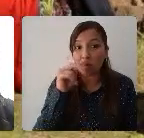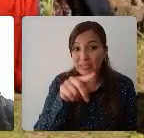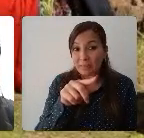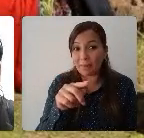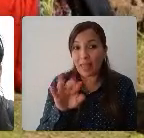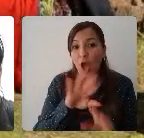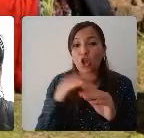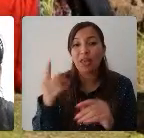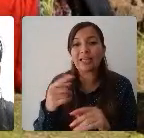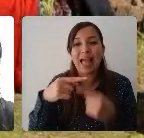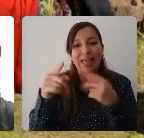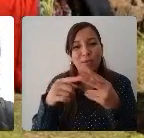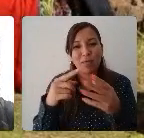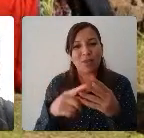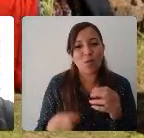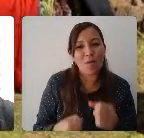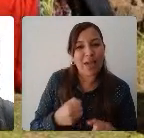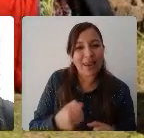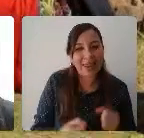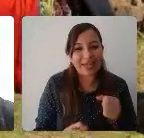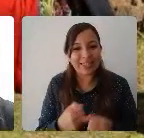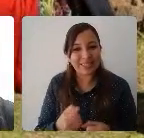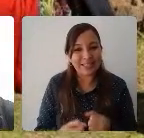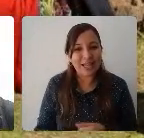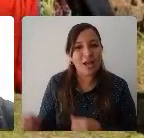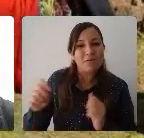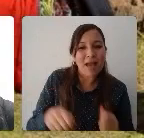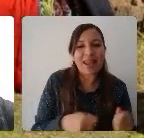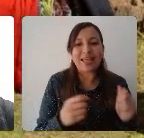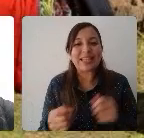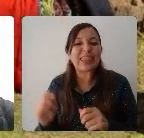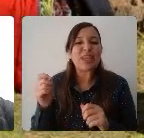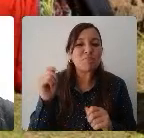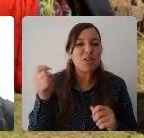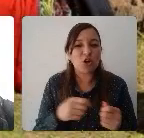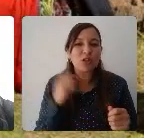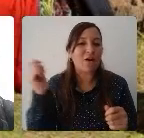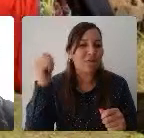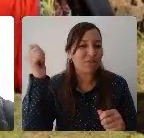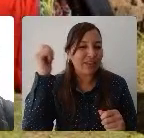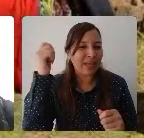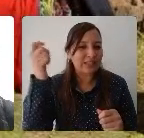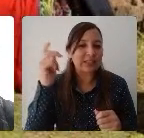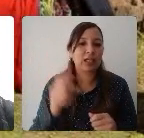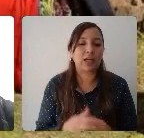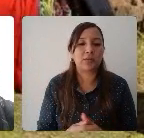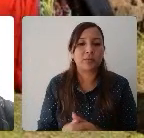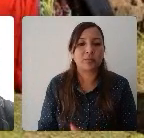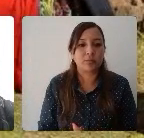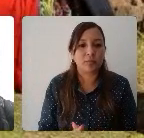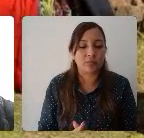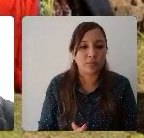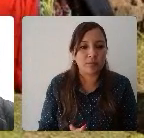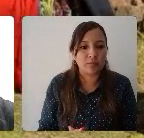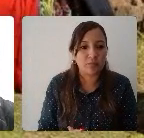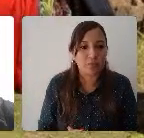¿no? Entonces, hay una serie de actividades que se pueden desarrollar aquí y que obviamente están ligadas al tema de la cultura viva,